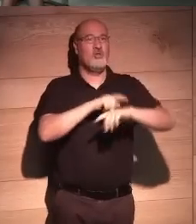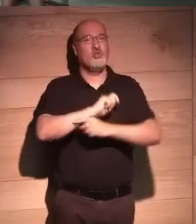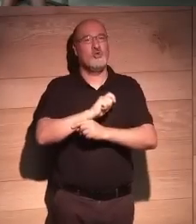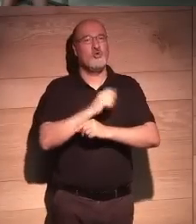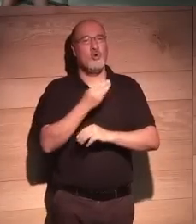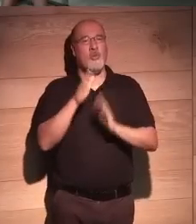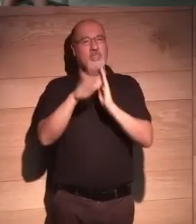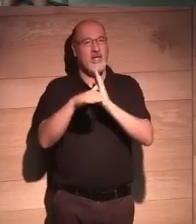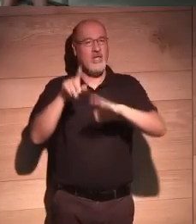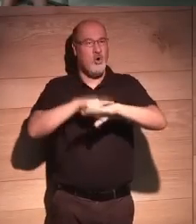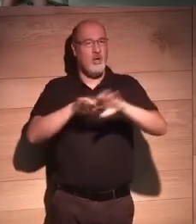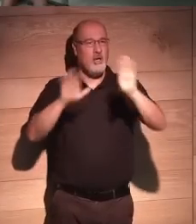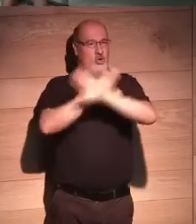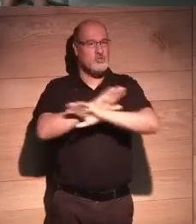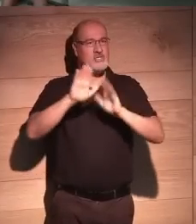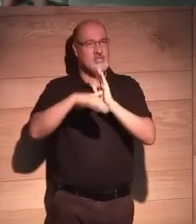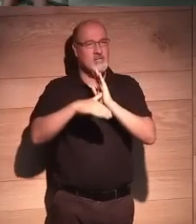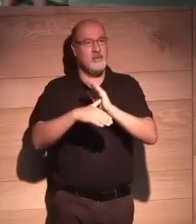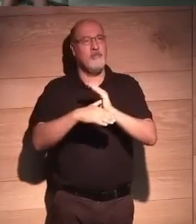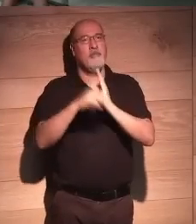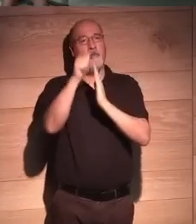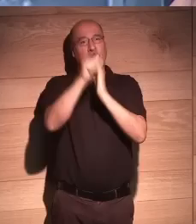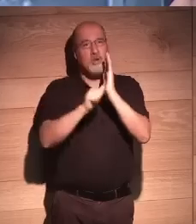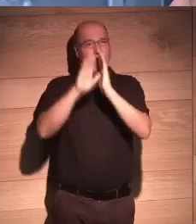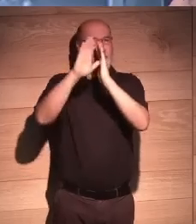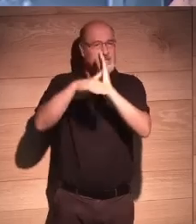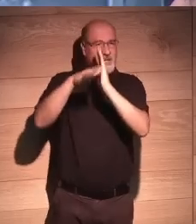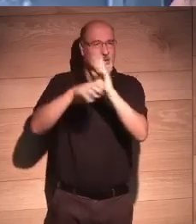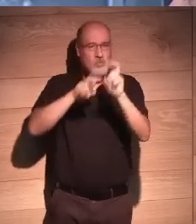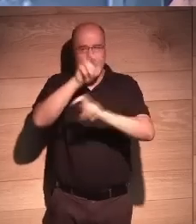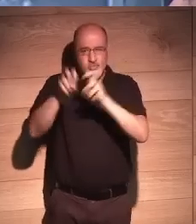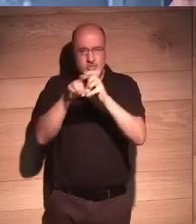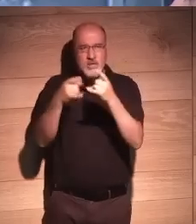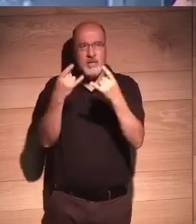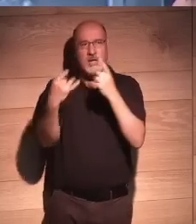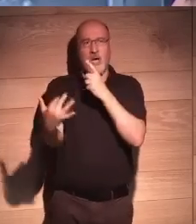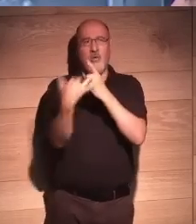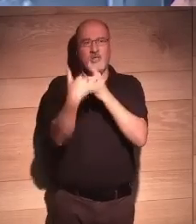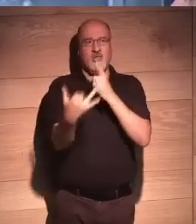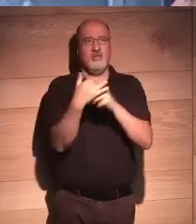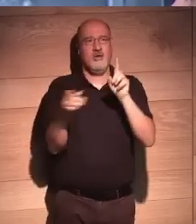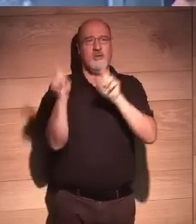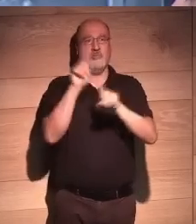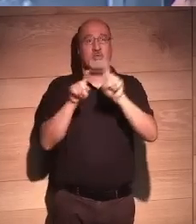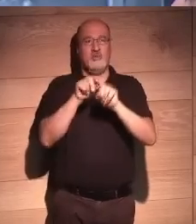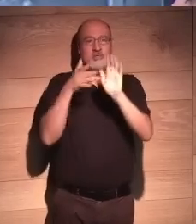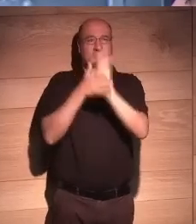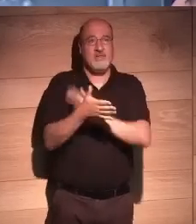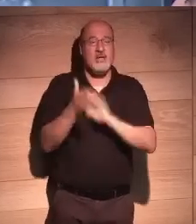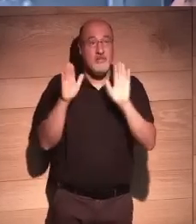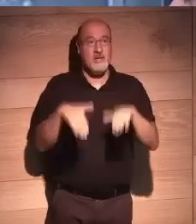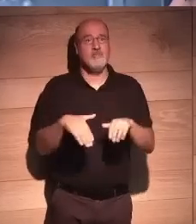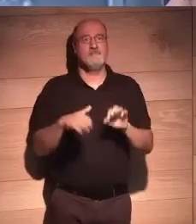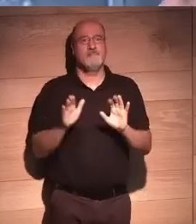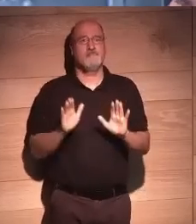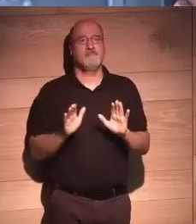en España de retrasar mucho el final de los programas para que tengan más audiencia, bueno, es más complejo de explicar y eso da para una charla entera, ¿no? Pero sí